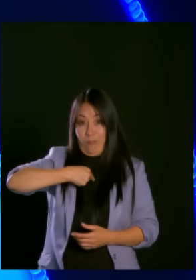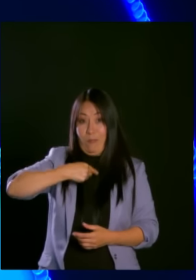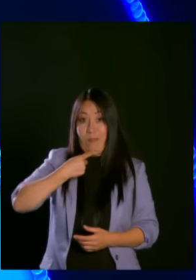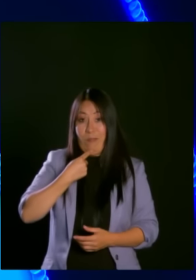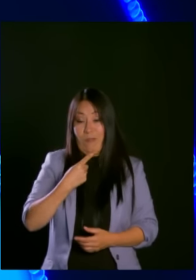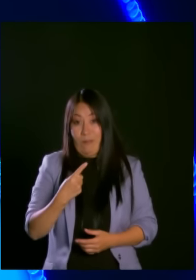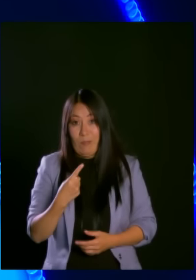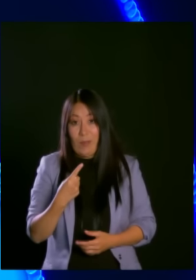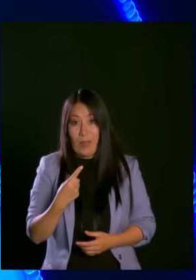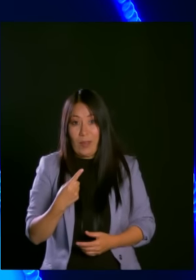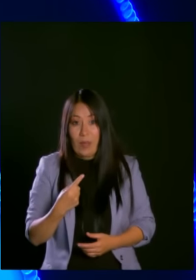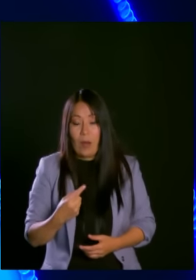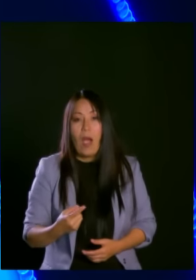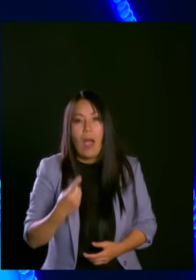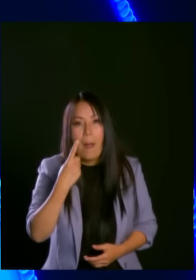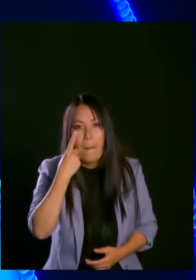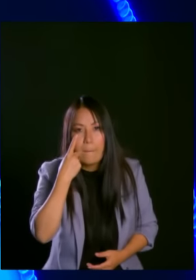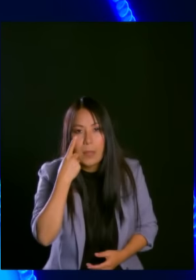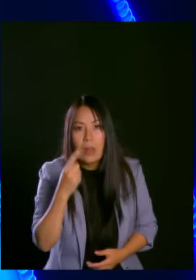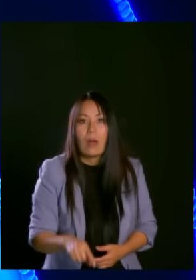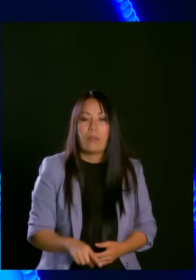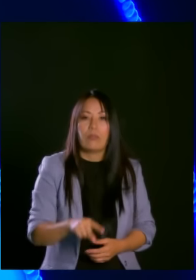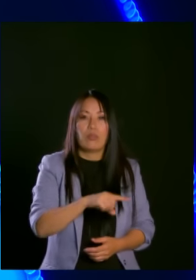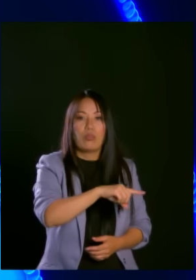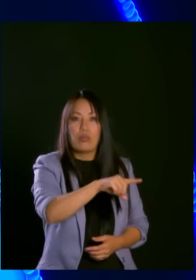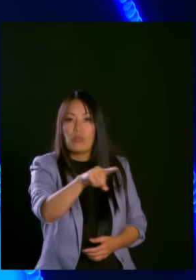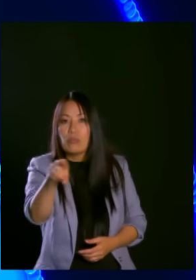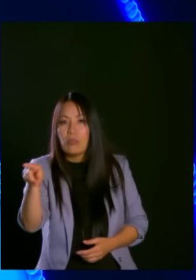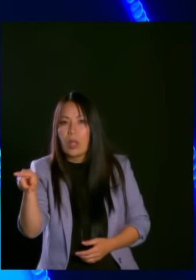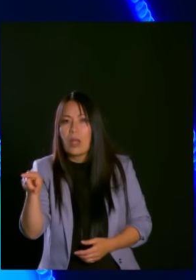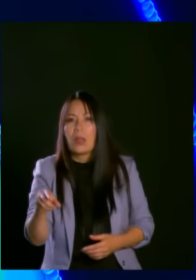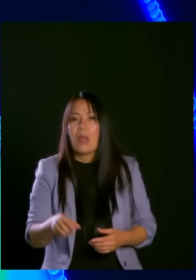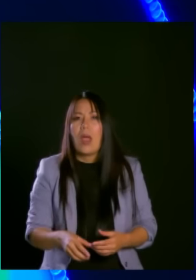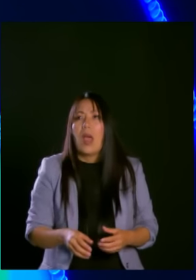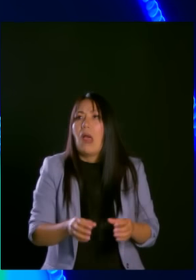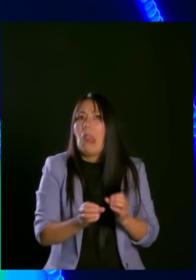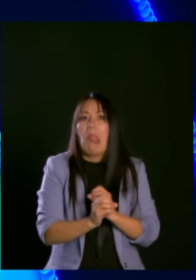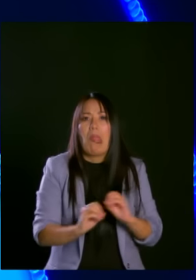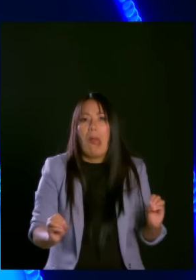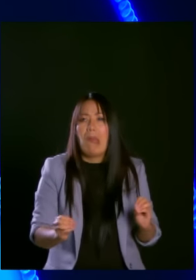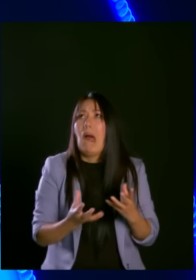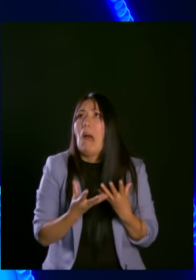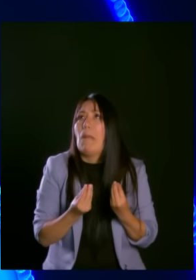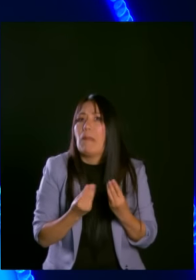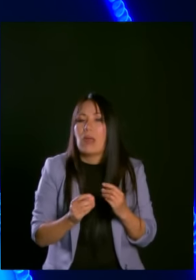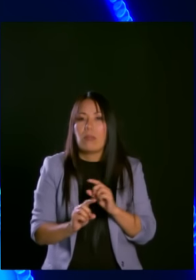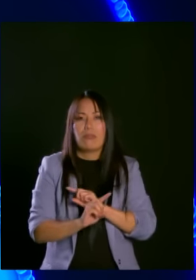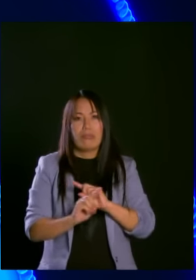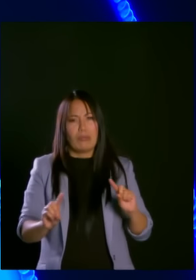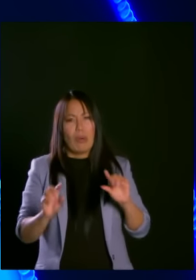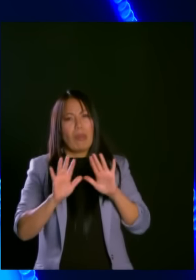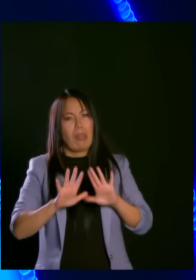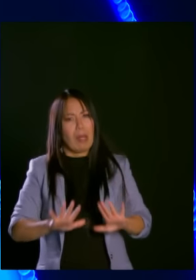me dijo, dile a mi pueblo que no le tengan miedo a la nada. Yo ya estuve ahí y no pasa nada.